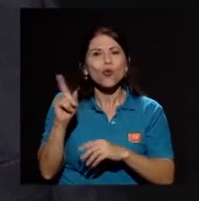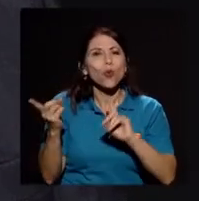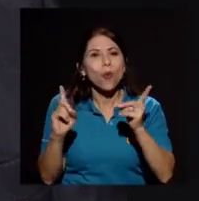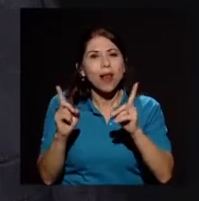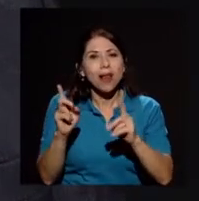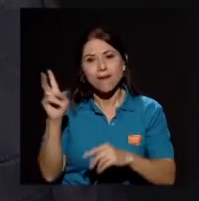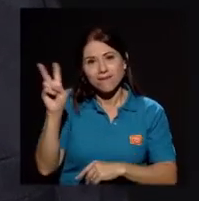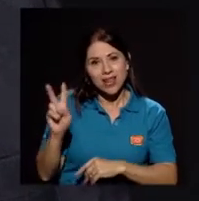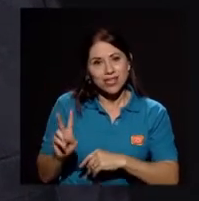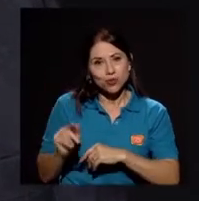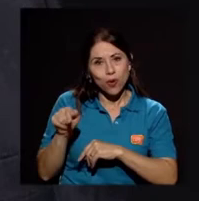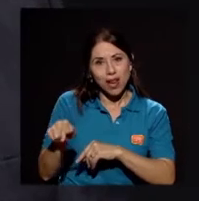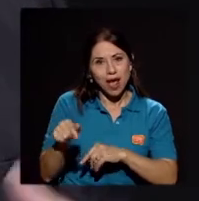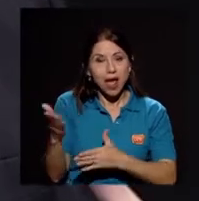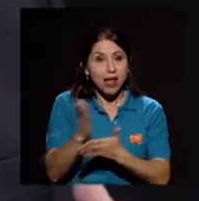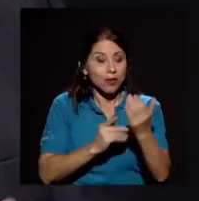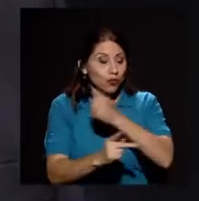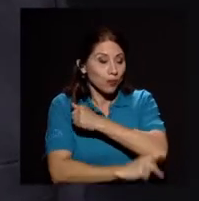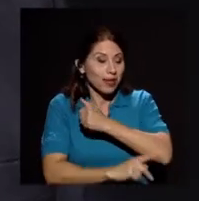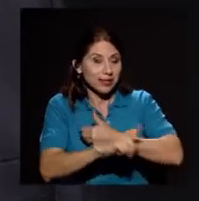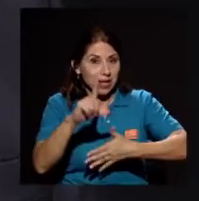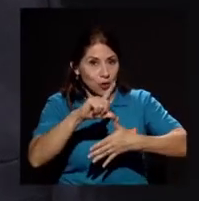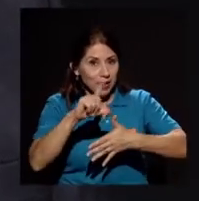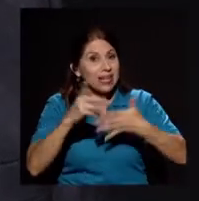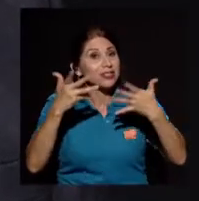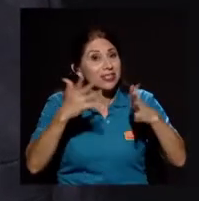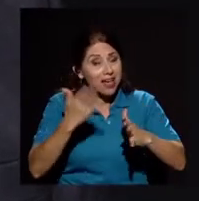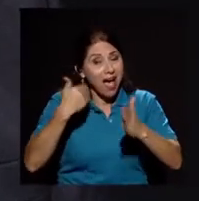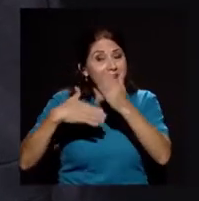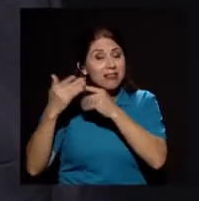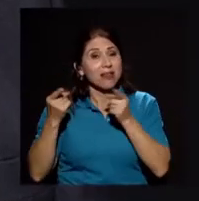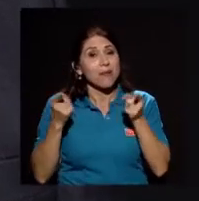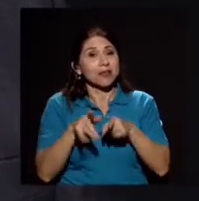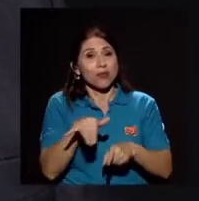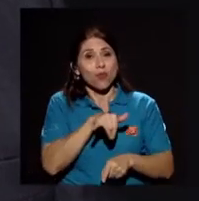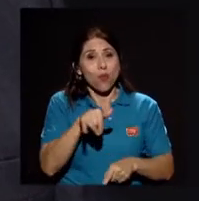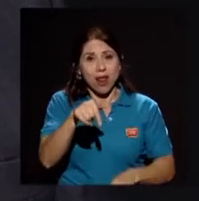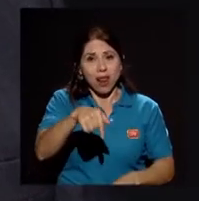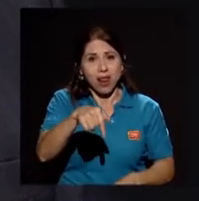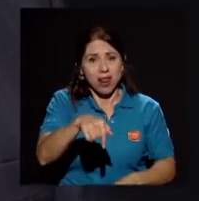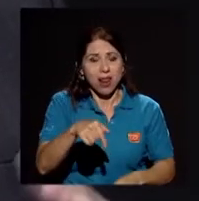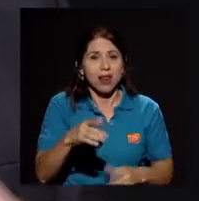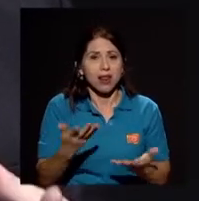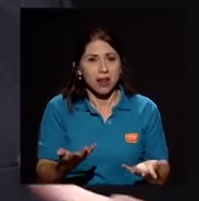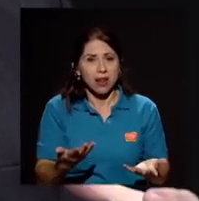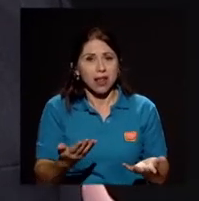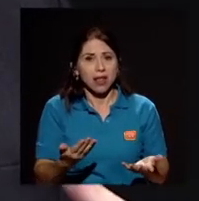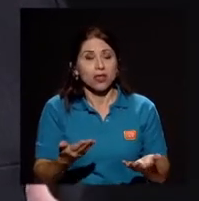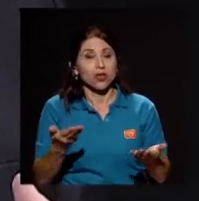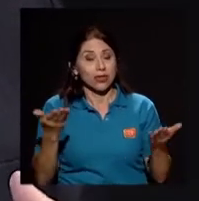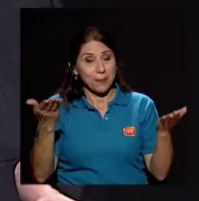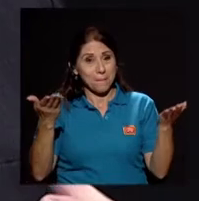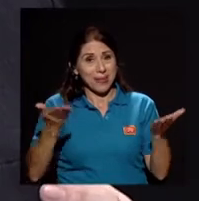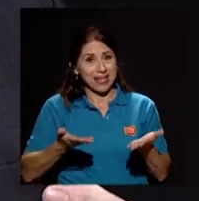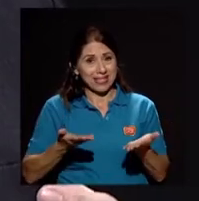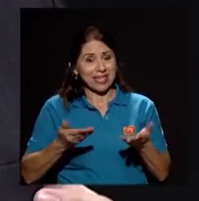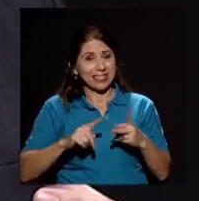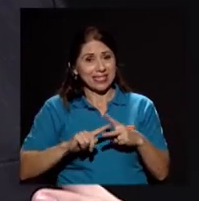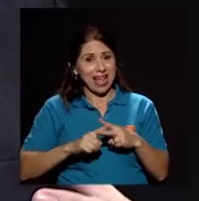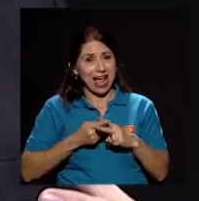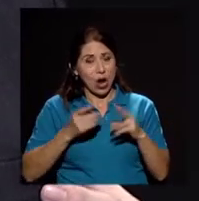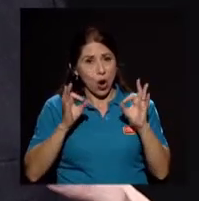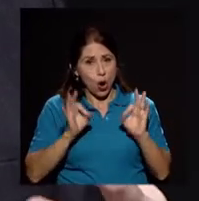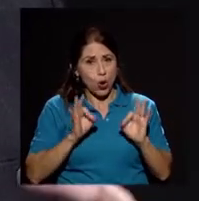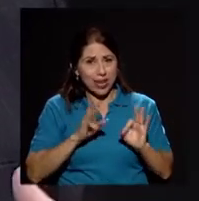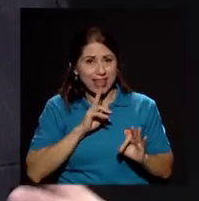latinoamericanas que han pasado procesos como estuvo nada en donde luego en donde la presencia original digamos la situación la